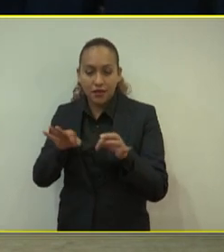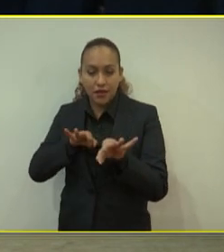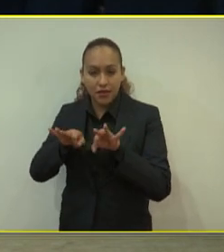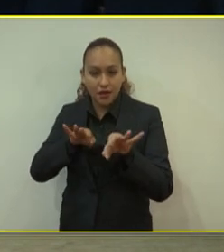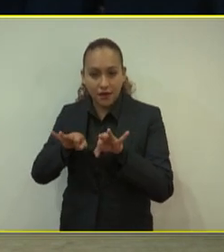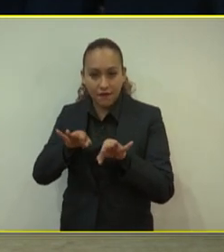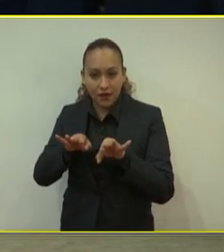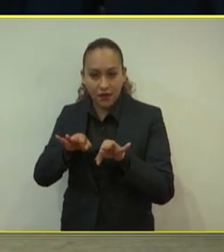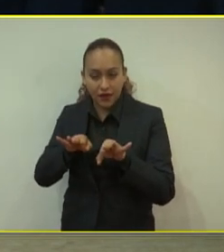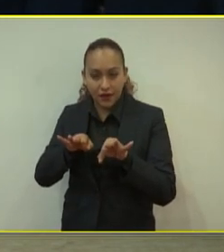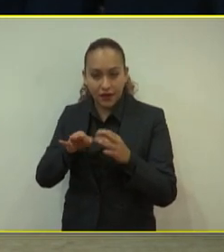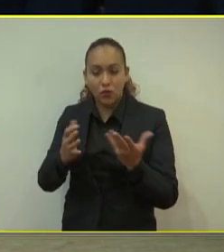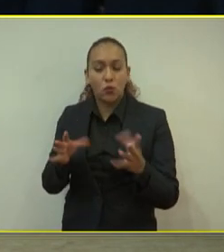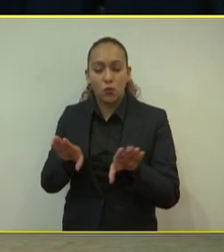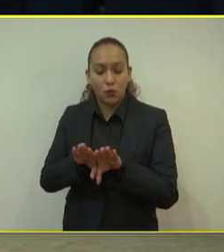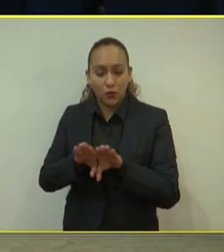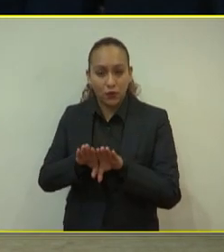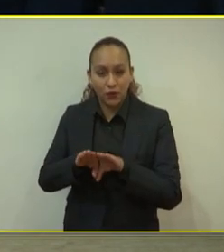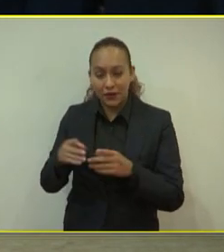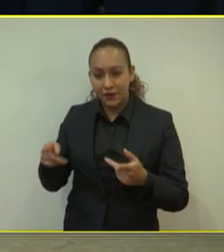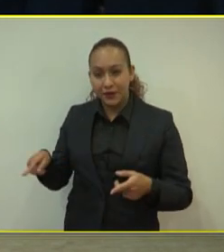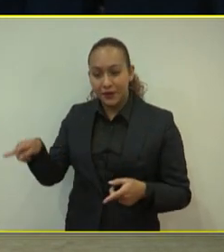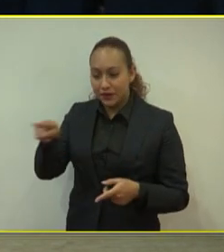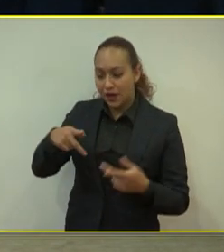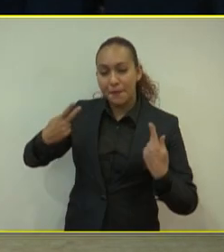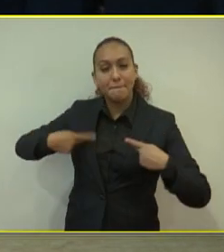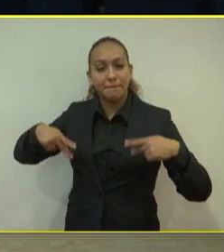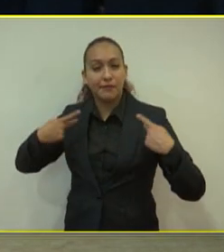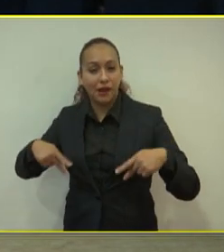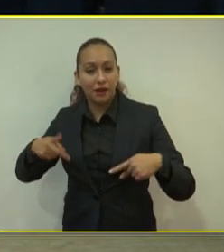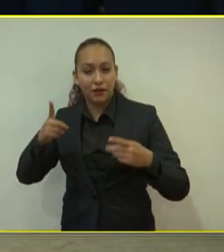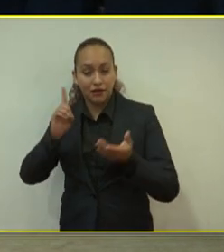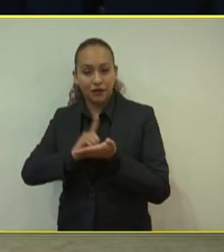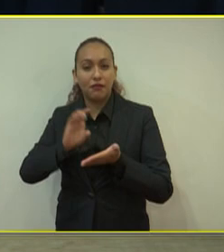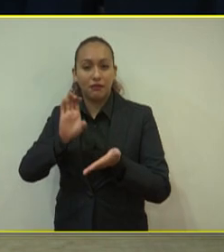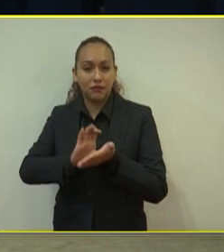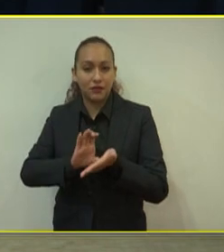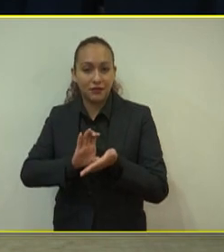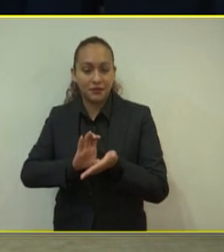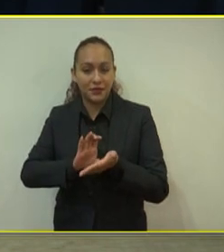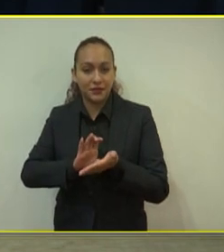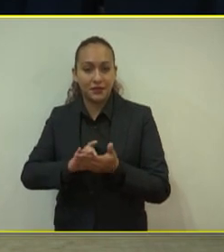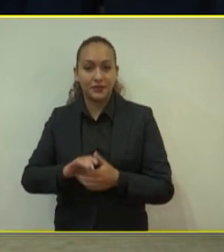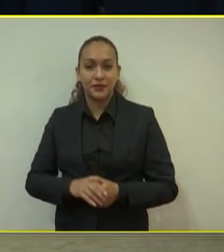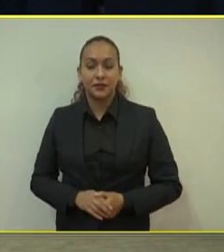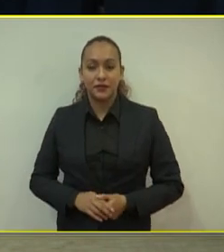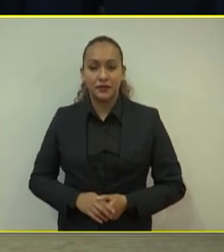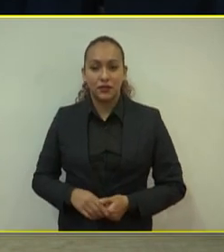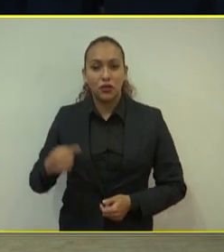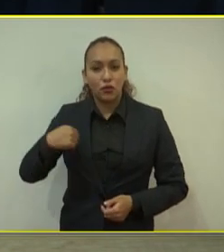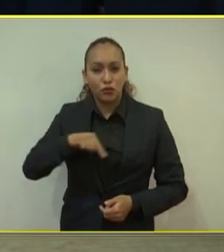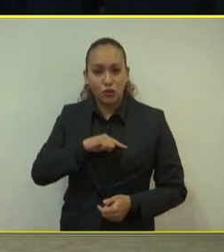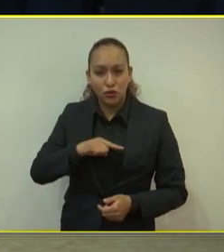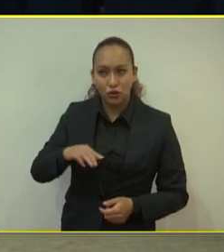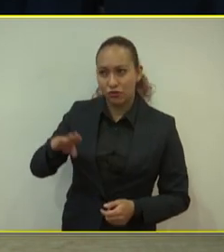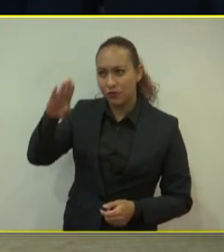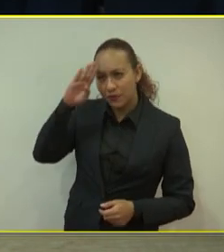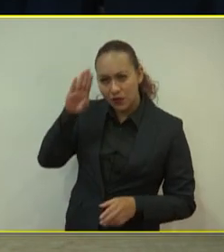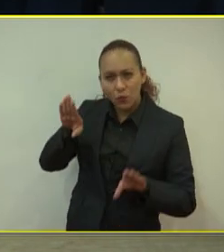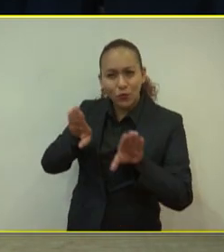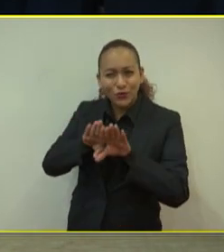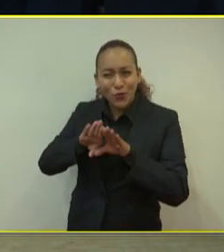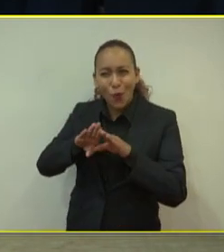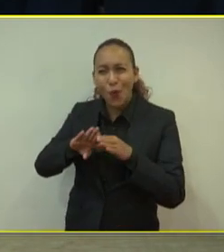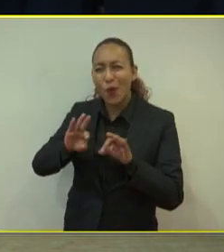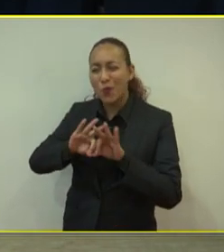la vinculación con las personas con discapacidad. Le pusimos un ingrediente adicional